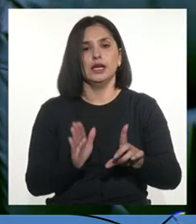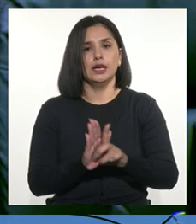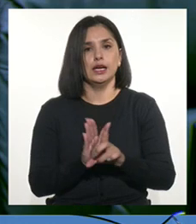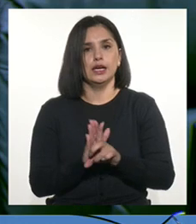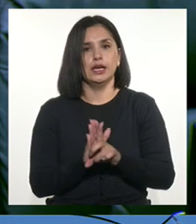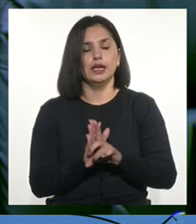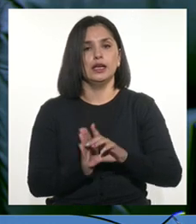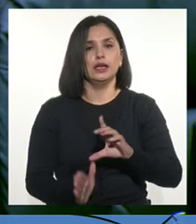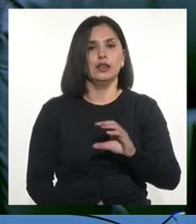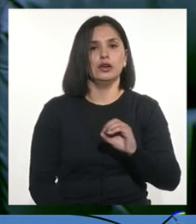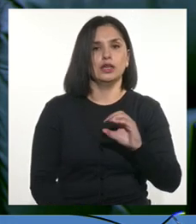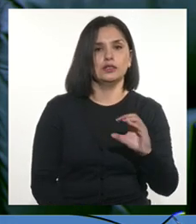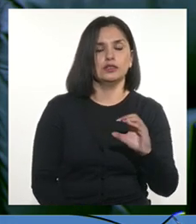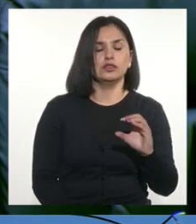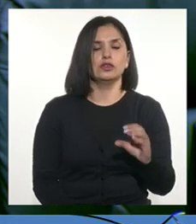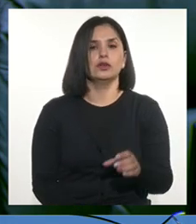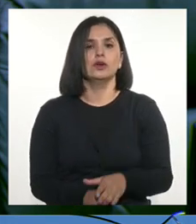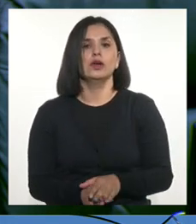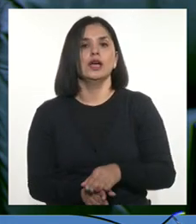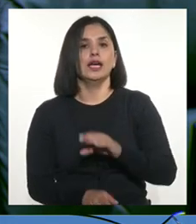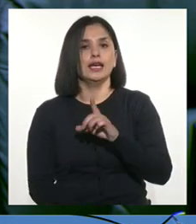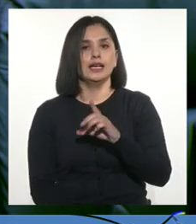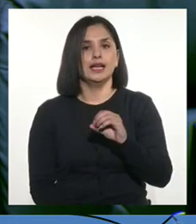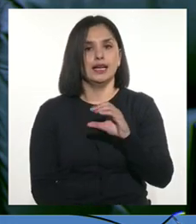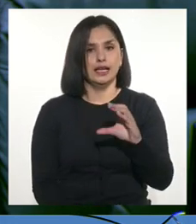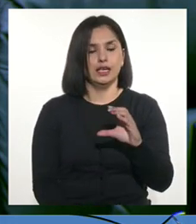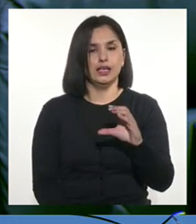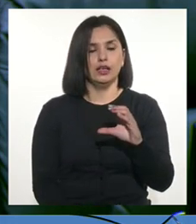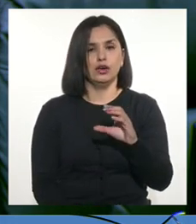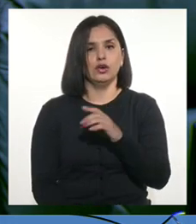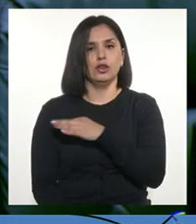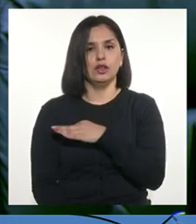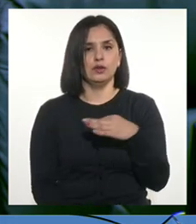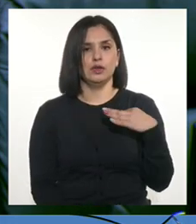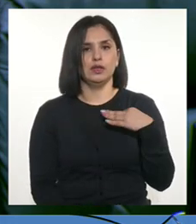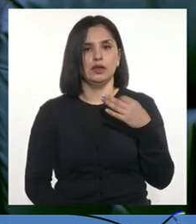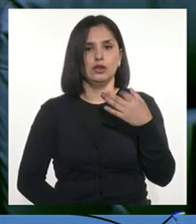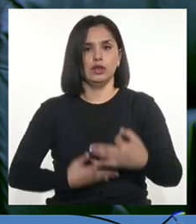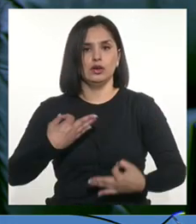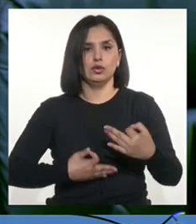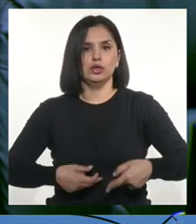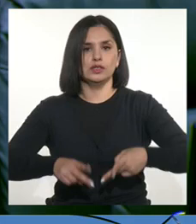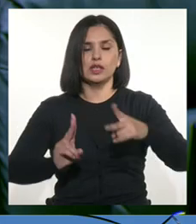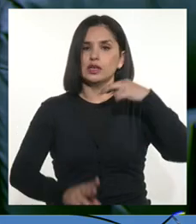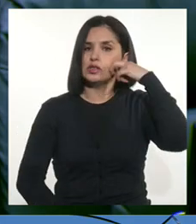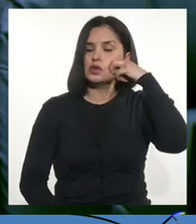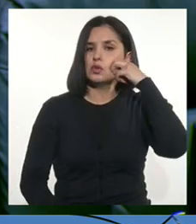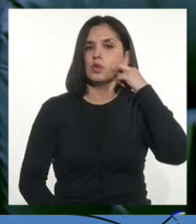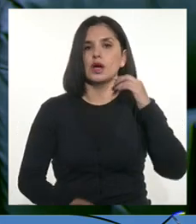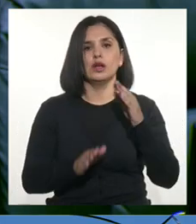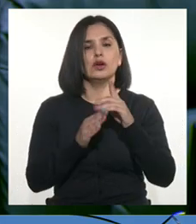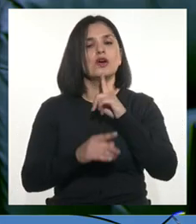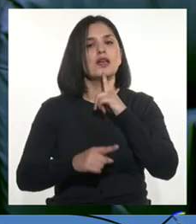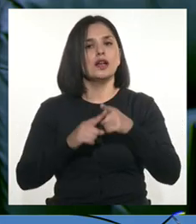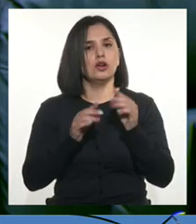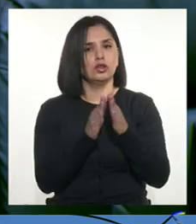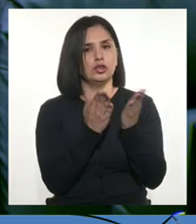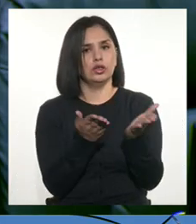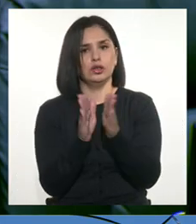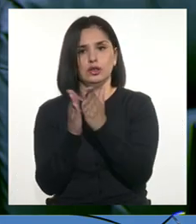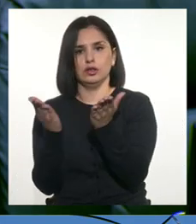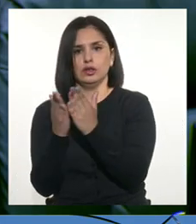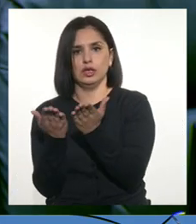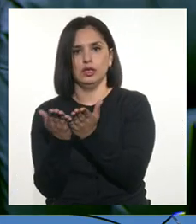control iag al de república y la ley orgánica el ministerio de justicia derecho humano en lo relativo a los textos publicados por la